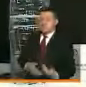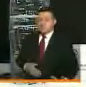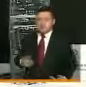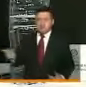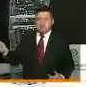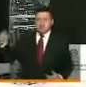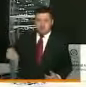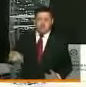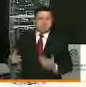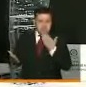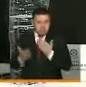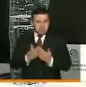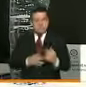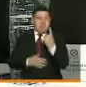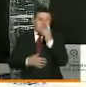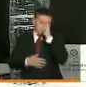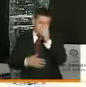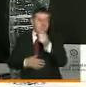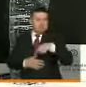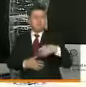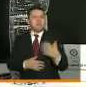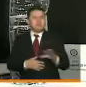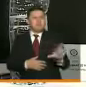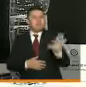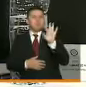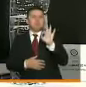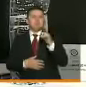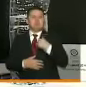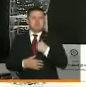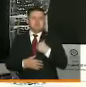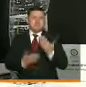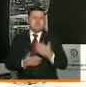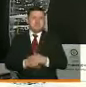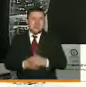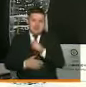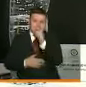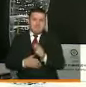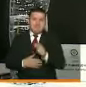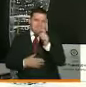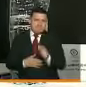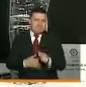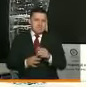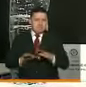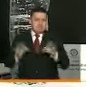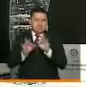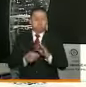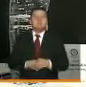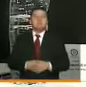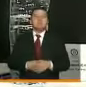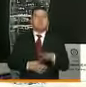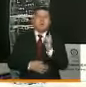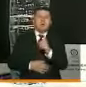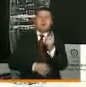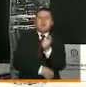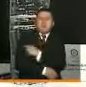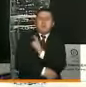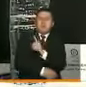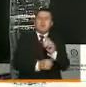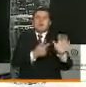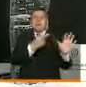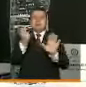y por darnos el privilegio de haberlos escogidos como personal de primera línea hemos vacunado ya a más de